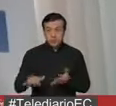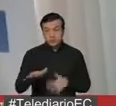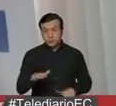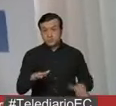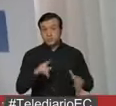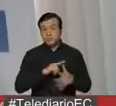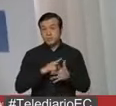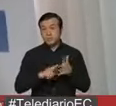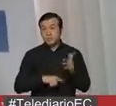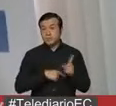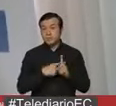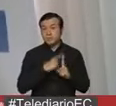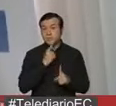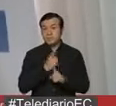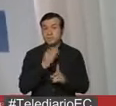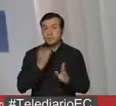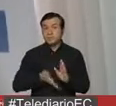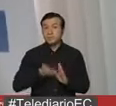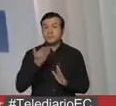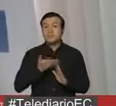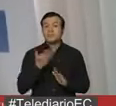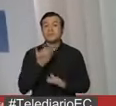debe implementar medidas